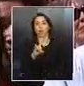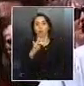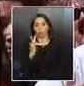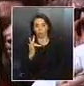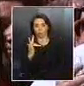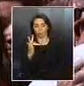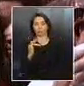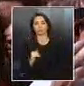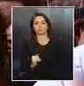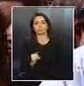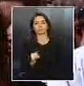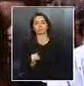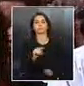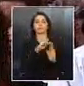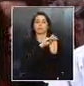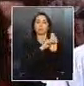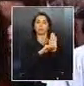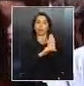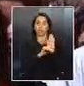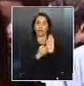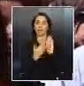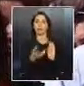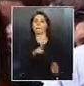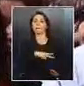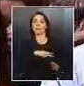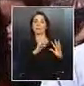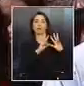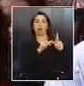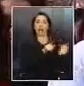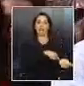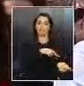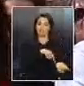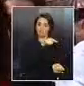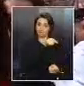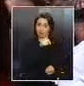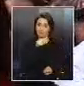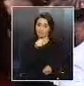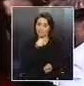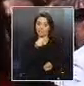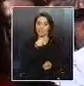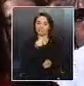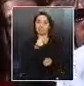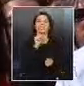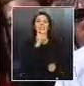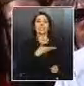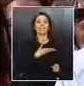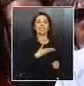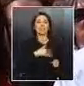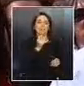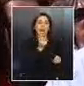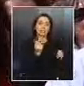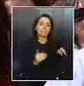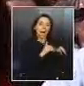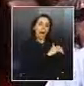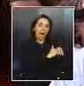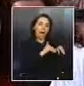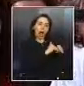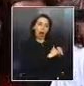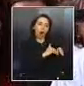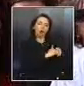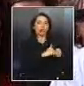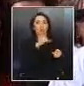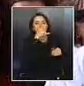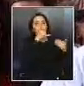y el programa premia a aquellas familias que han tenido más ahorro que han esperado más